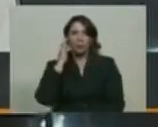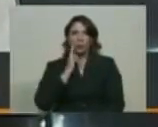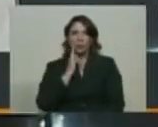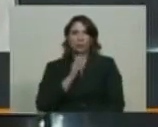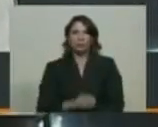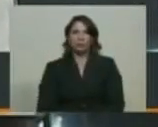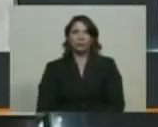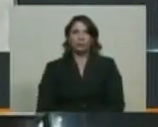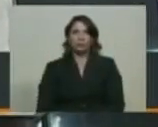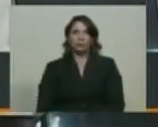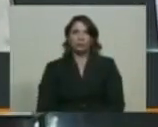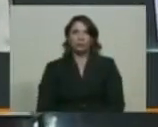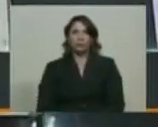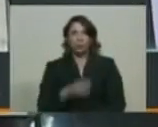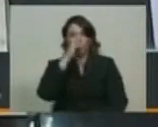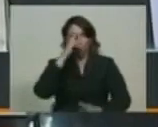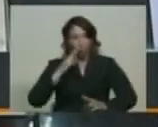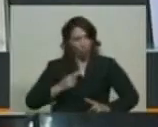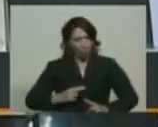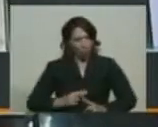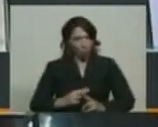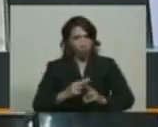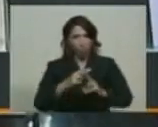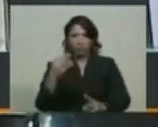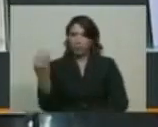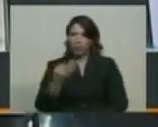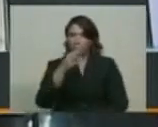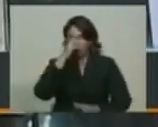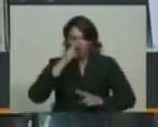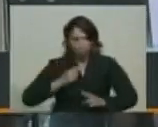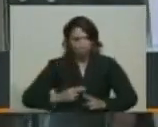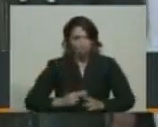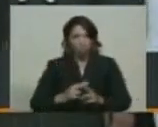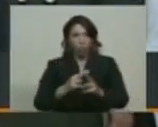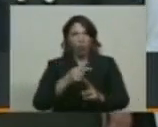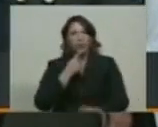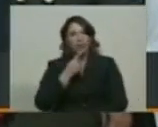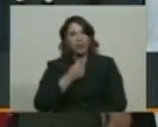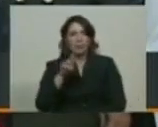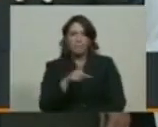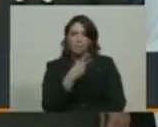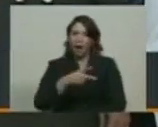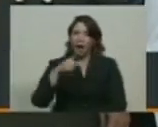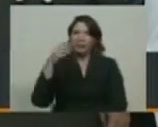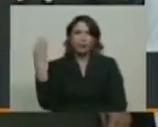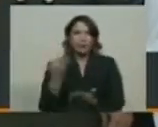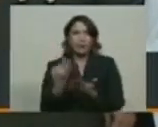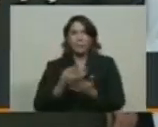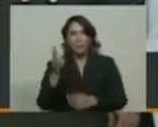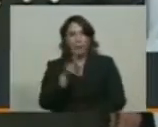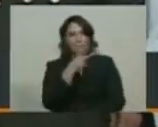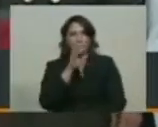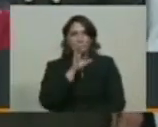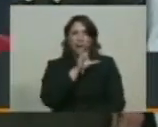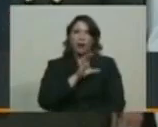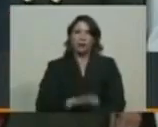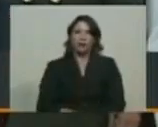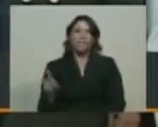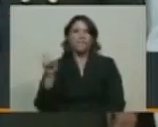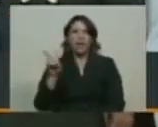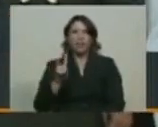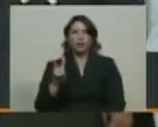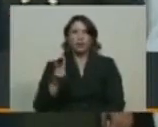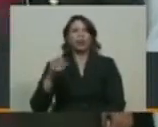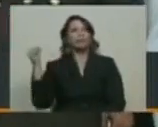¿Qué es decir honor militar, siempre honor? ¿Qué es decir patria, siempre patria? ¿Qué es decir Venezuela?